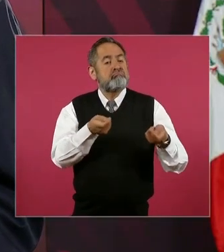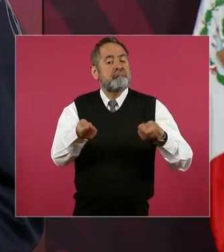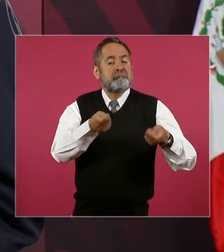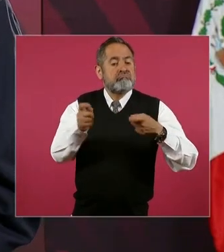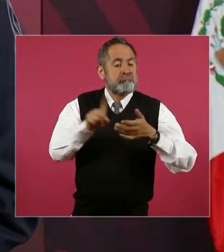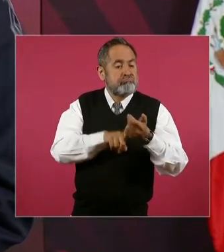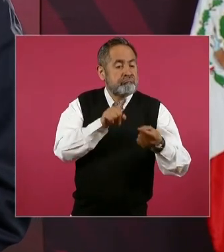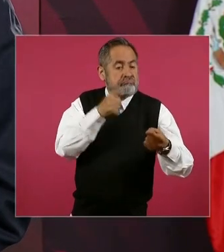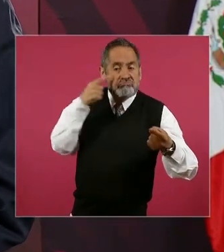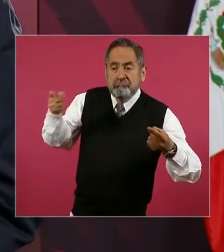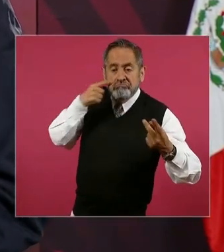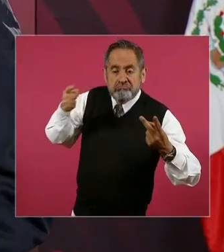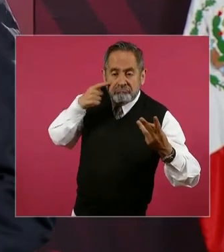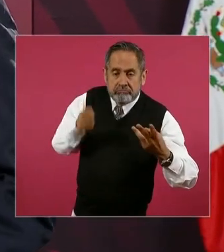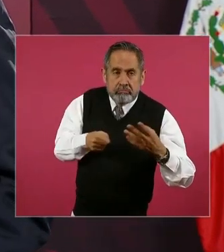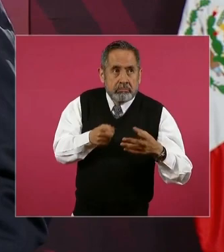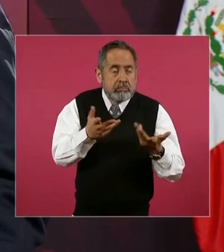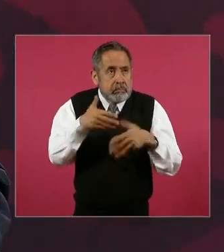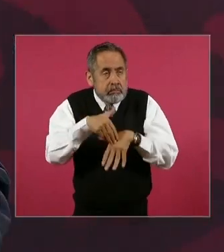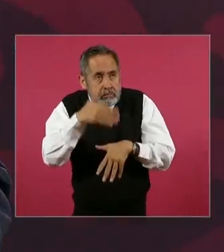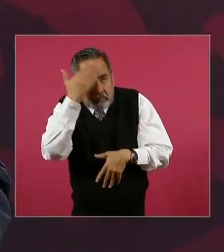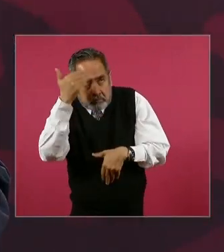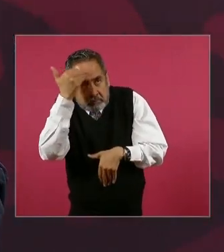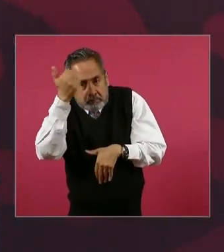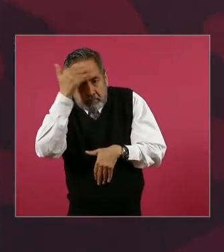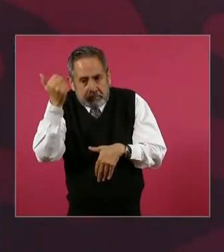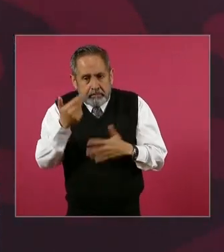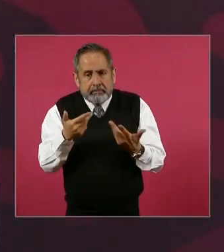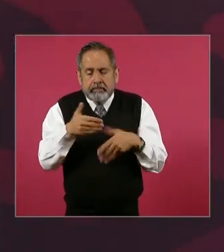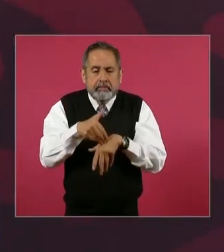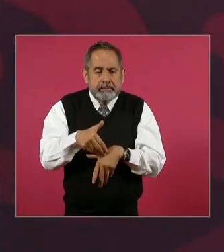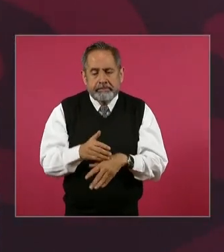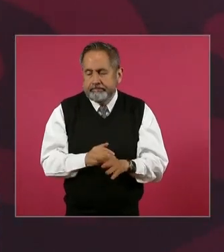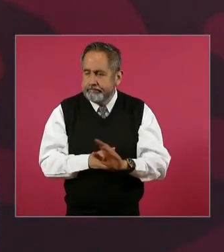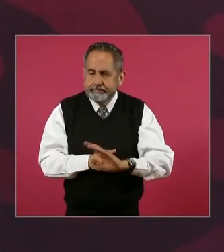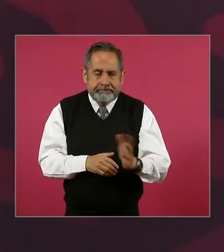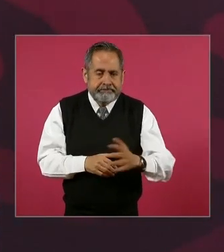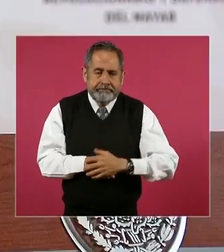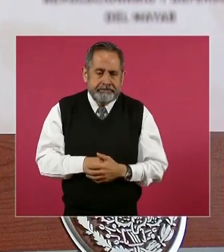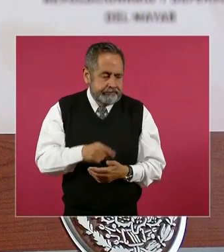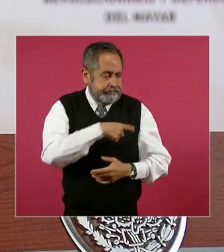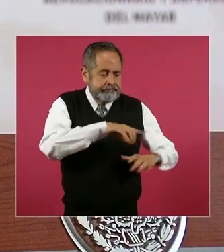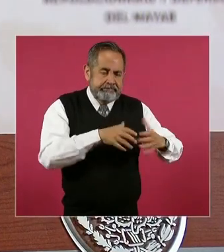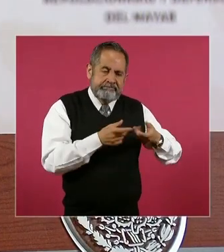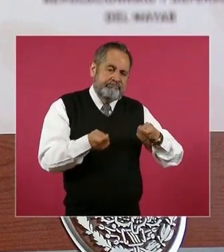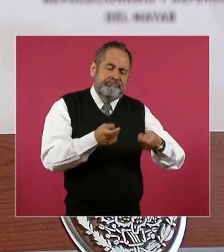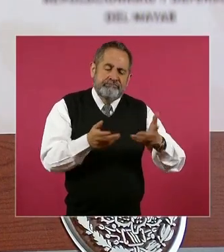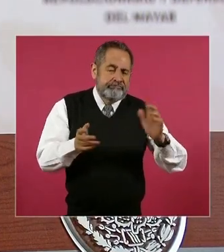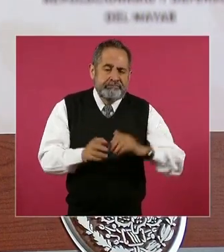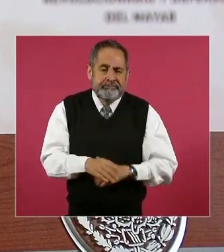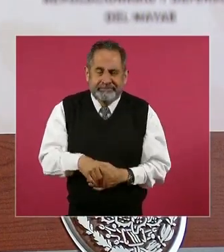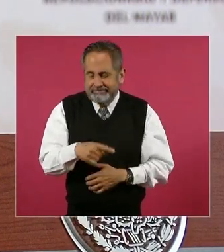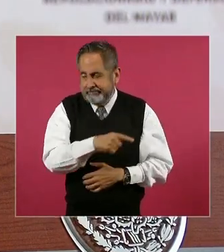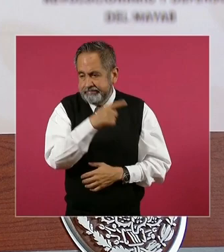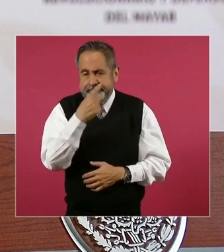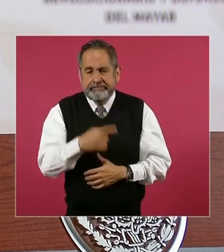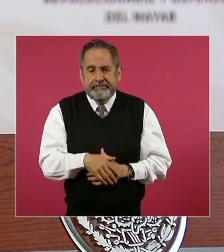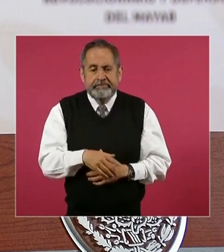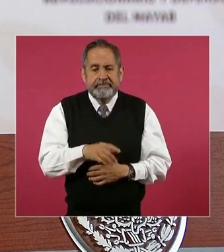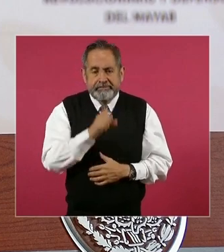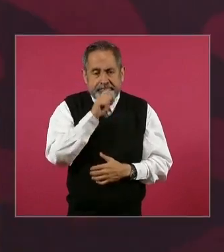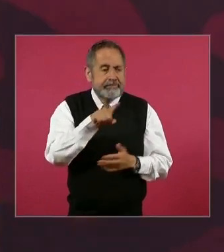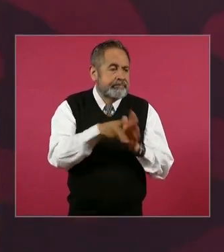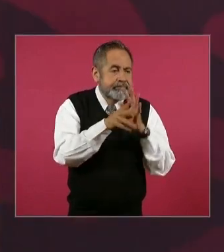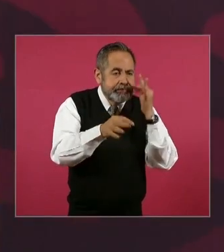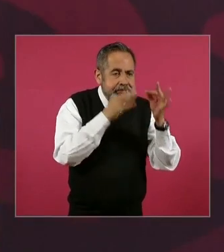manipulada y Este pero por por todos ellos por todos estos y los